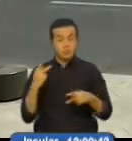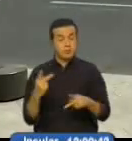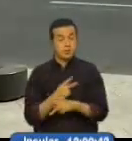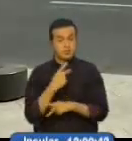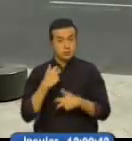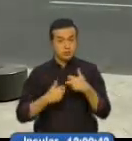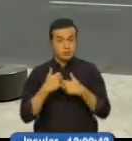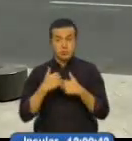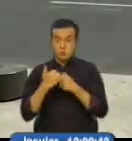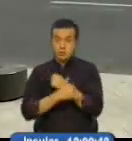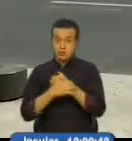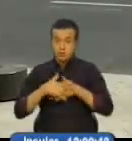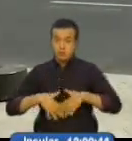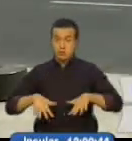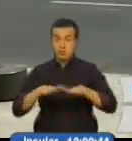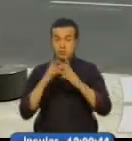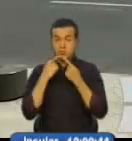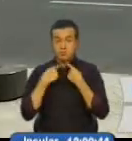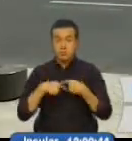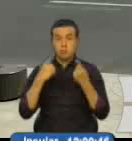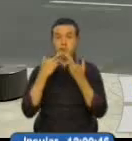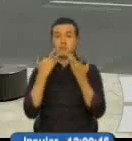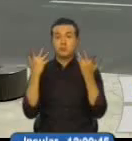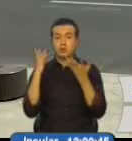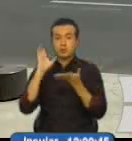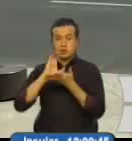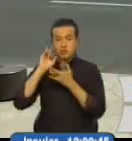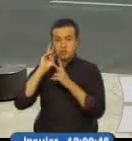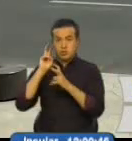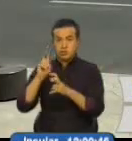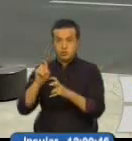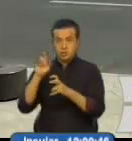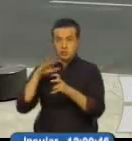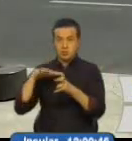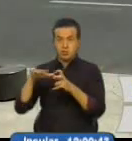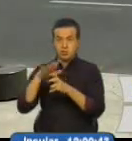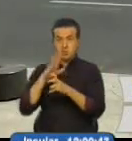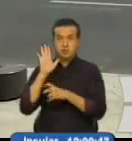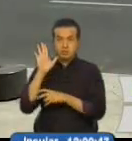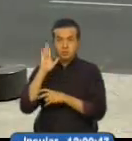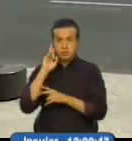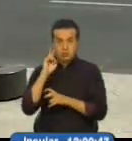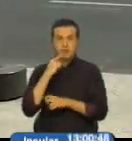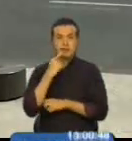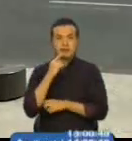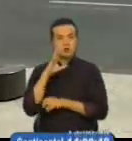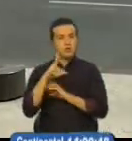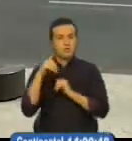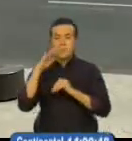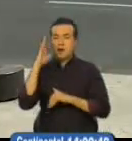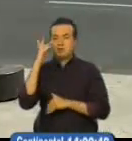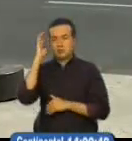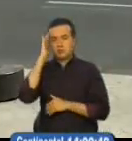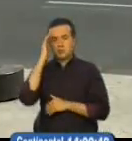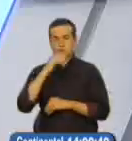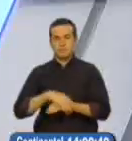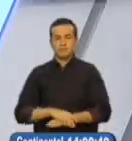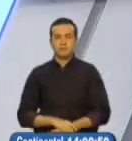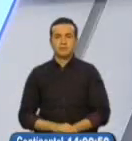problemas del país, según revela la última encuesta del Centro de Investigaciones Sociológicas. Una información para Ecuador TV.